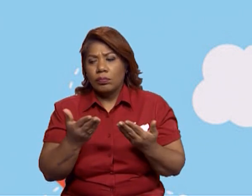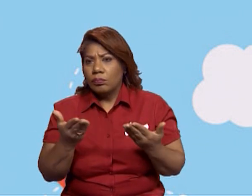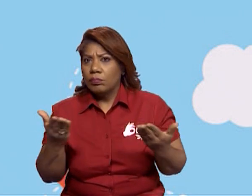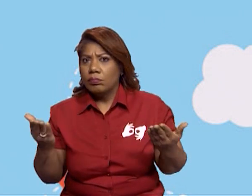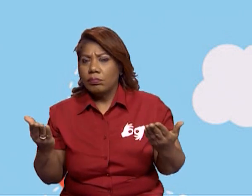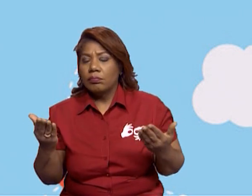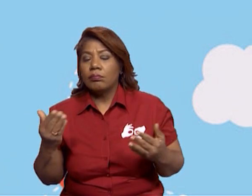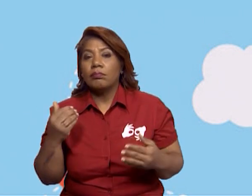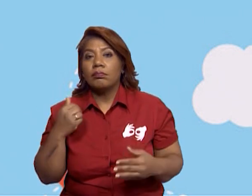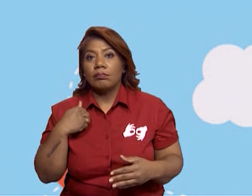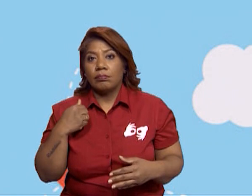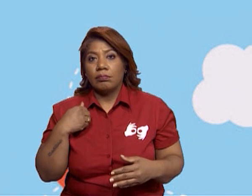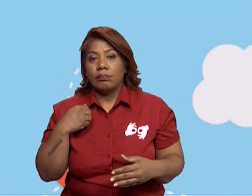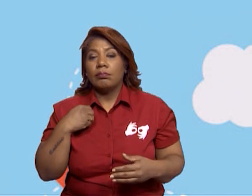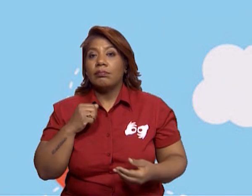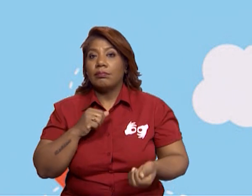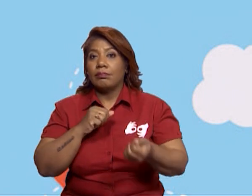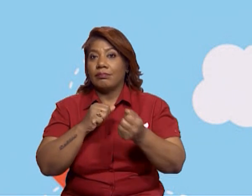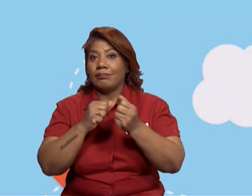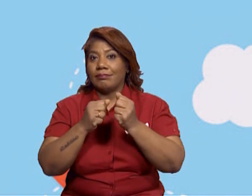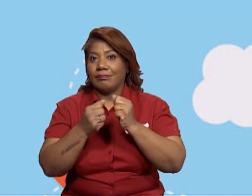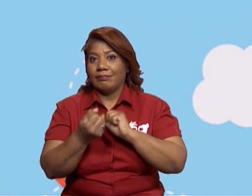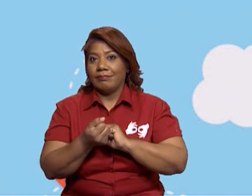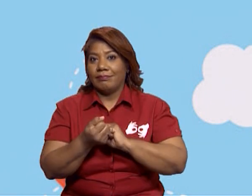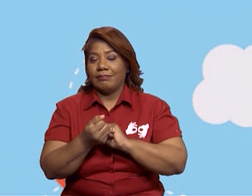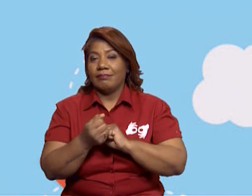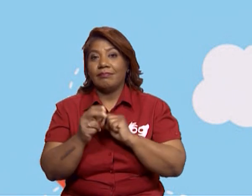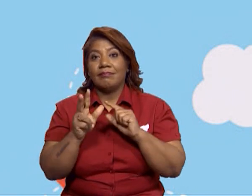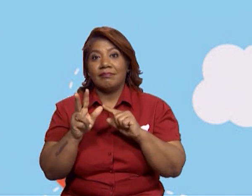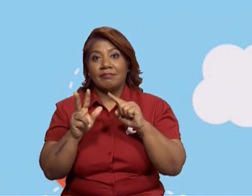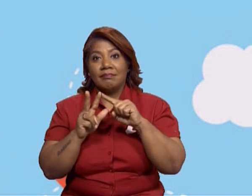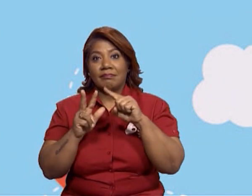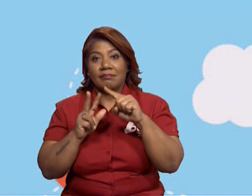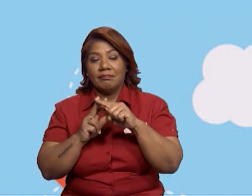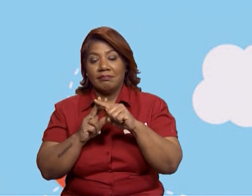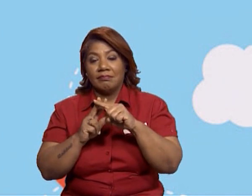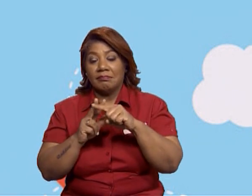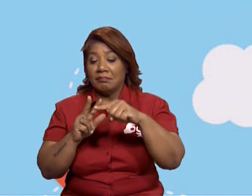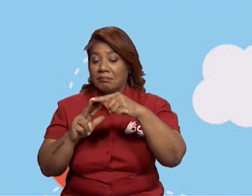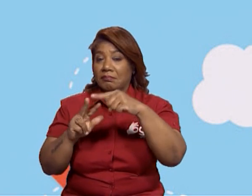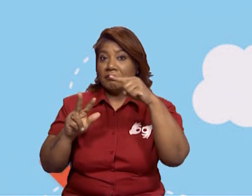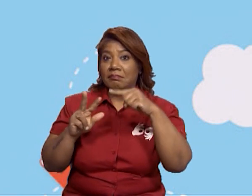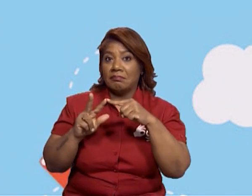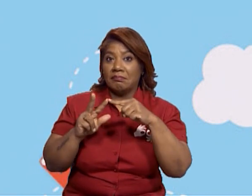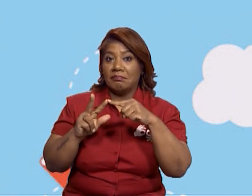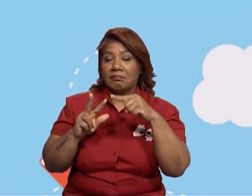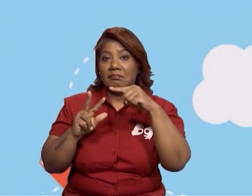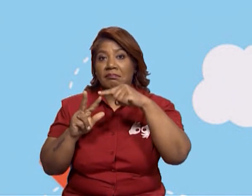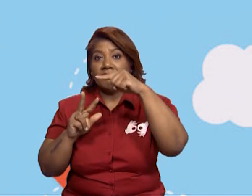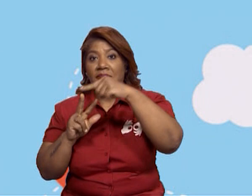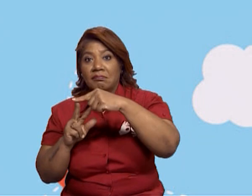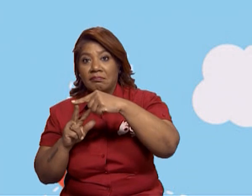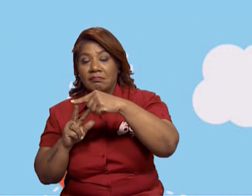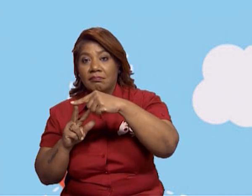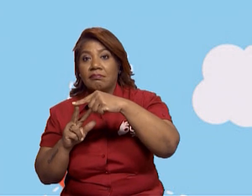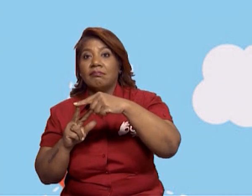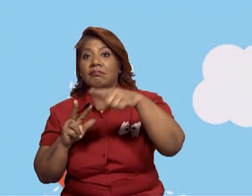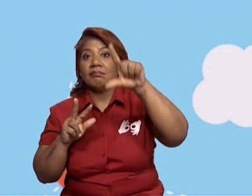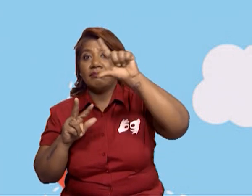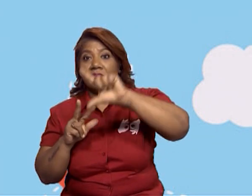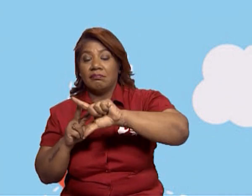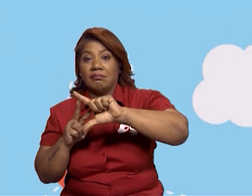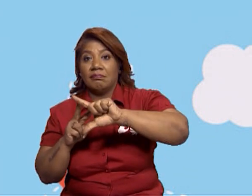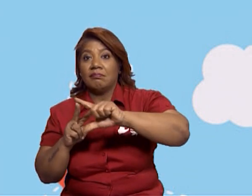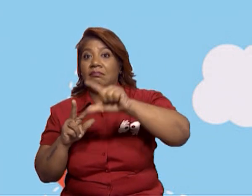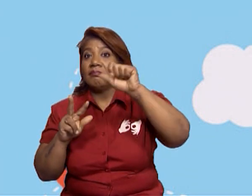condiciones pueden sufrir un cambio de estado y pasar de un estado al otro. Por ejemplo, de sólido a líquido, como